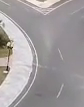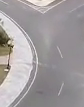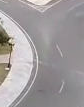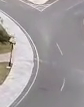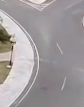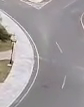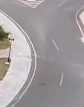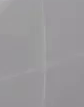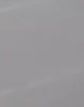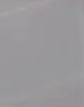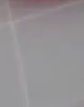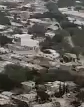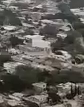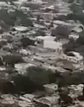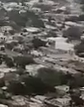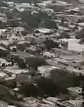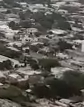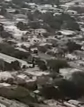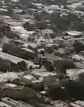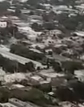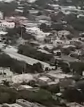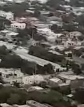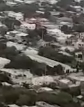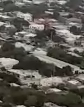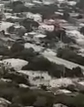lo mejor todos los días.